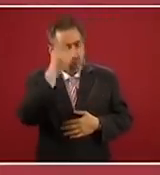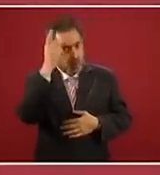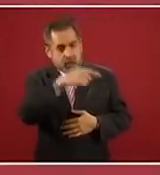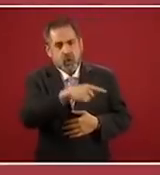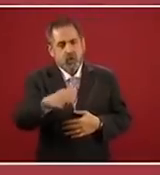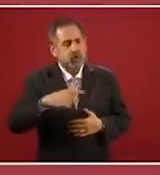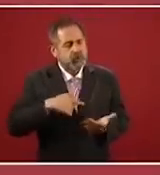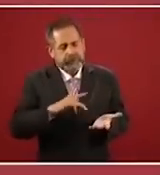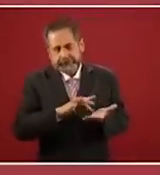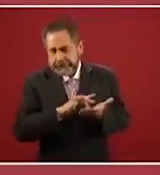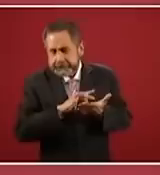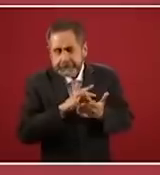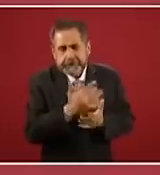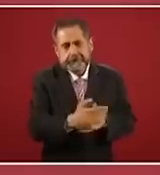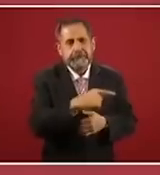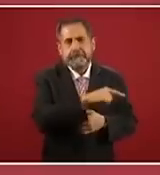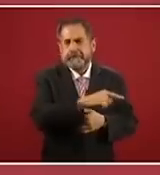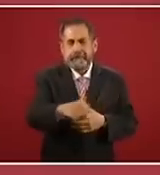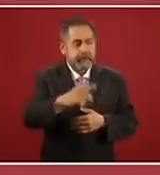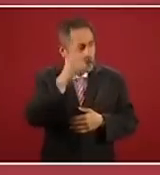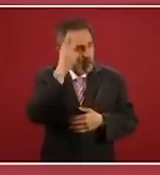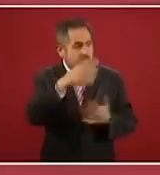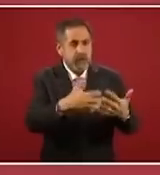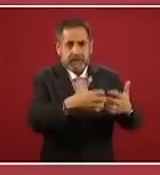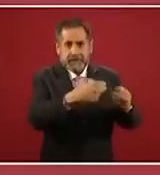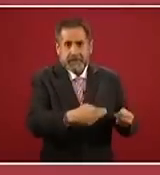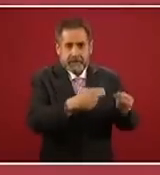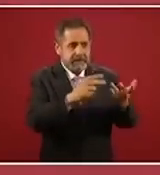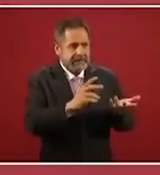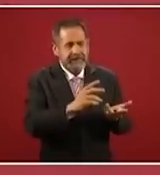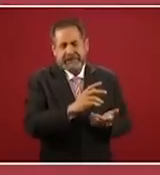un reconocimiento muy especial.